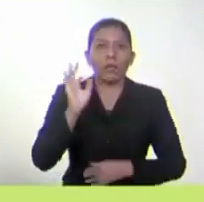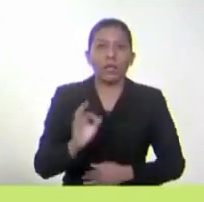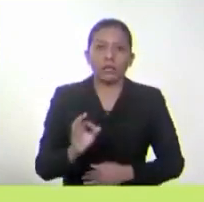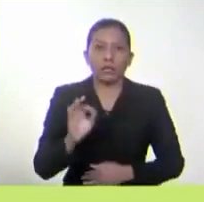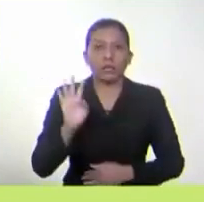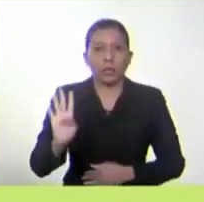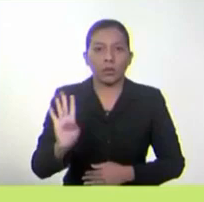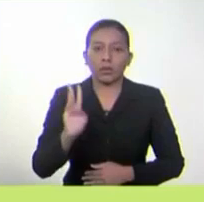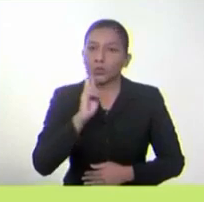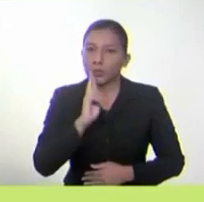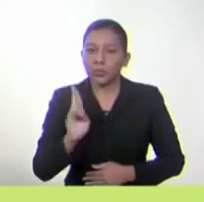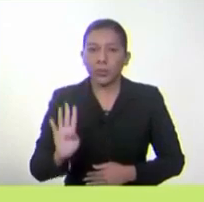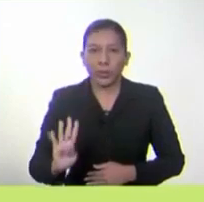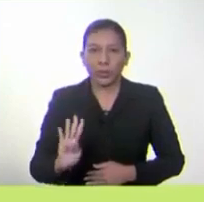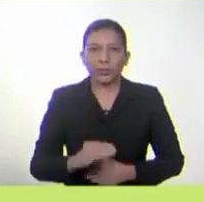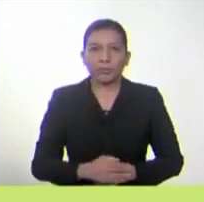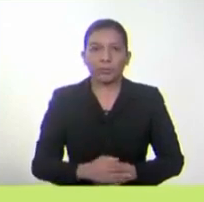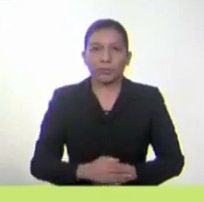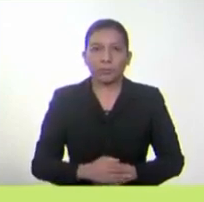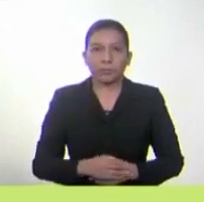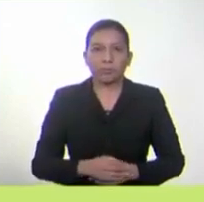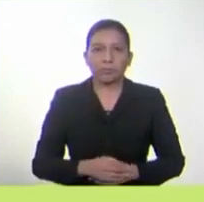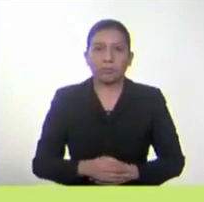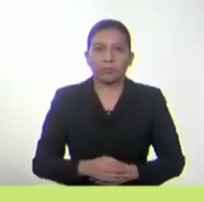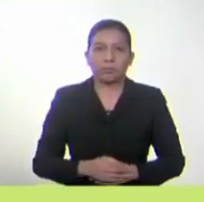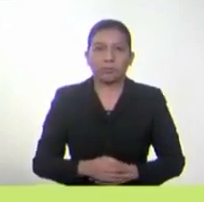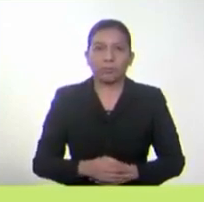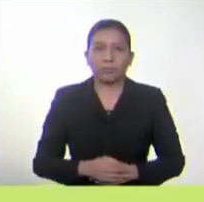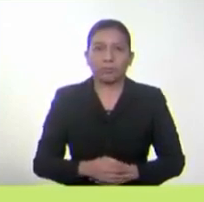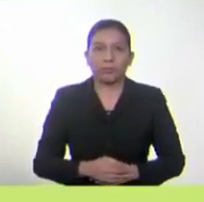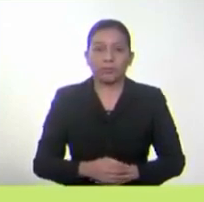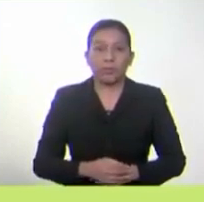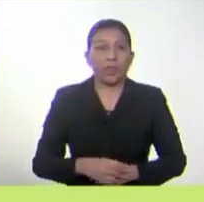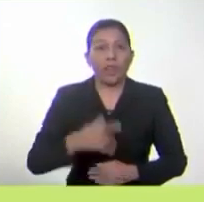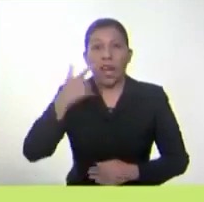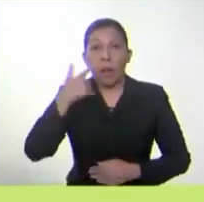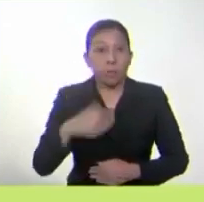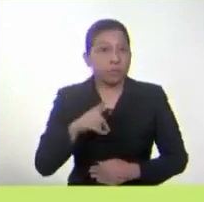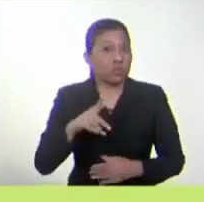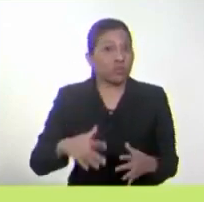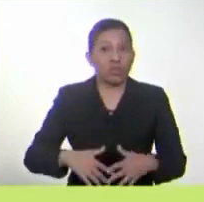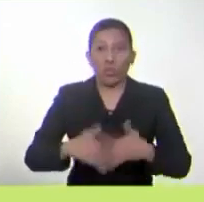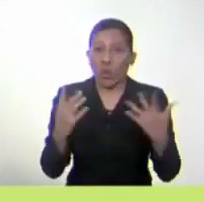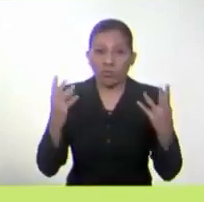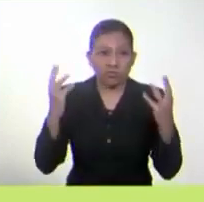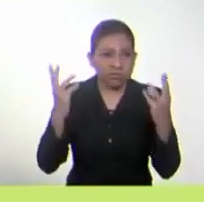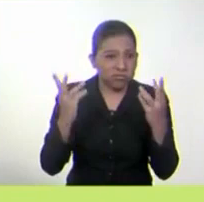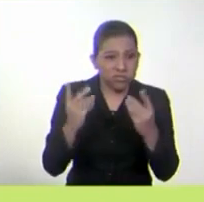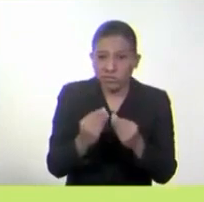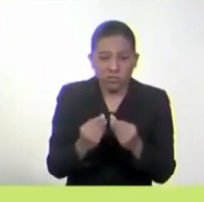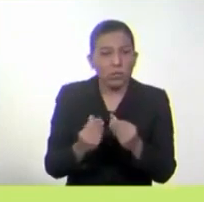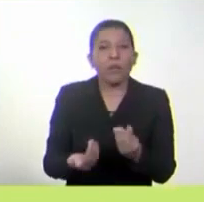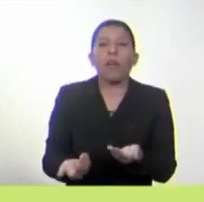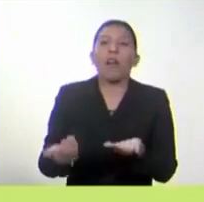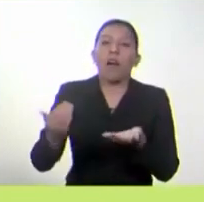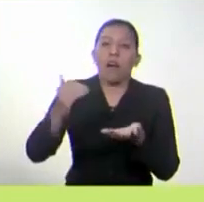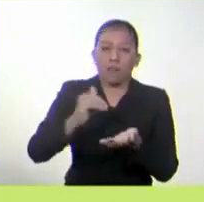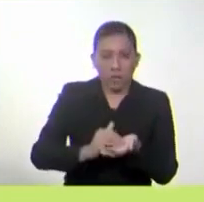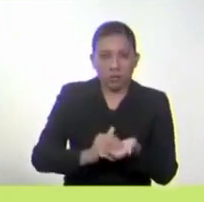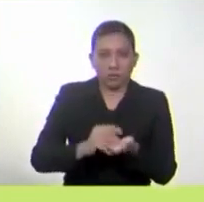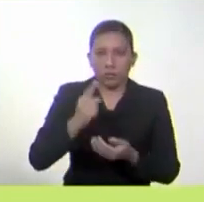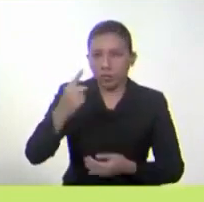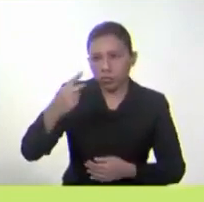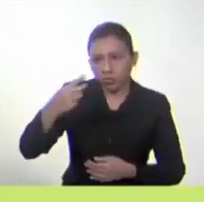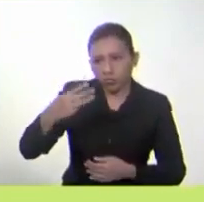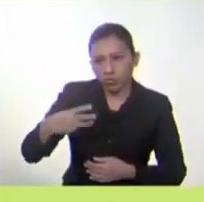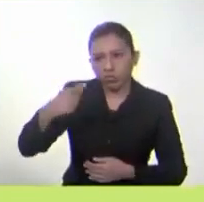4 y la ecuación quede balanceada. Si no hubiese resultado de esta manera, se habría iniciado nuevamente el tanteo mediante